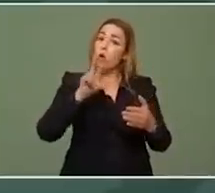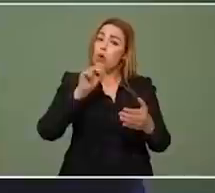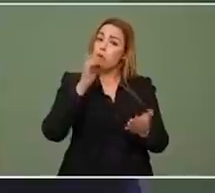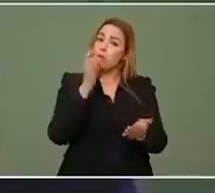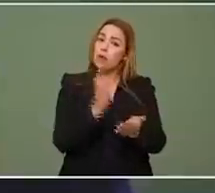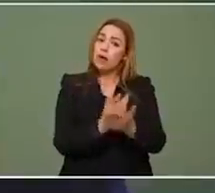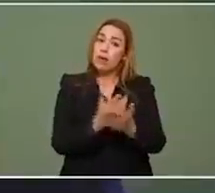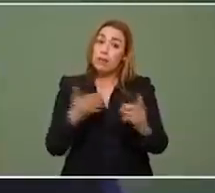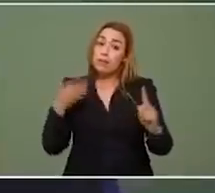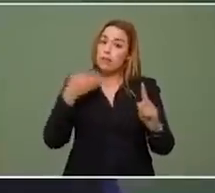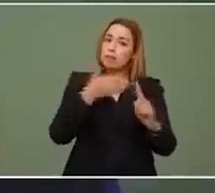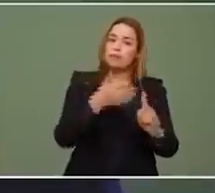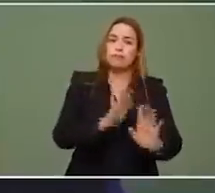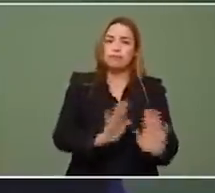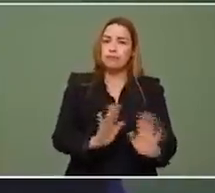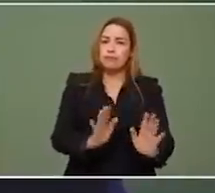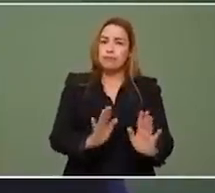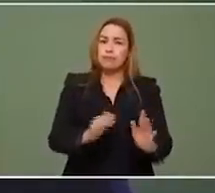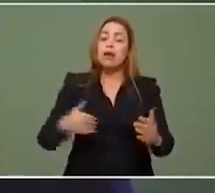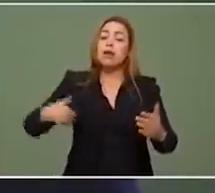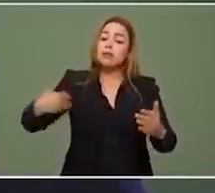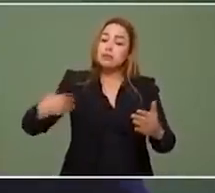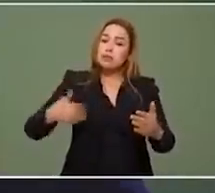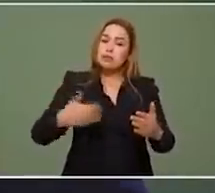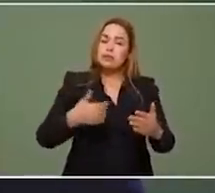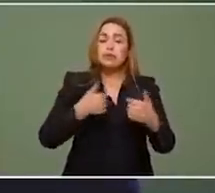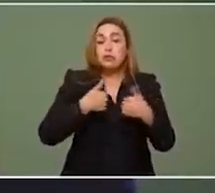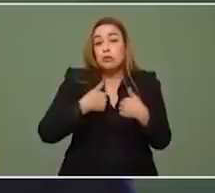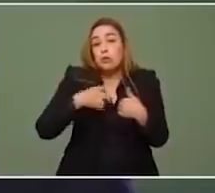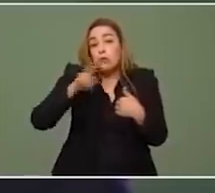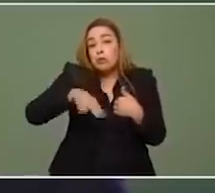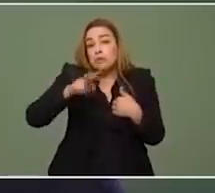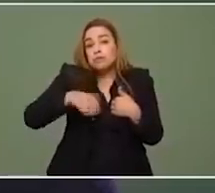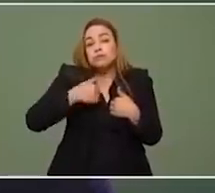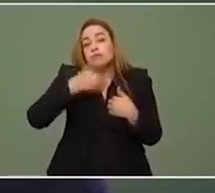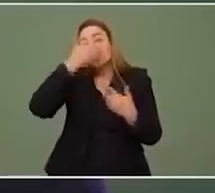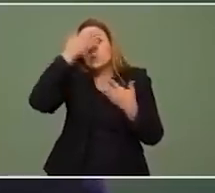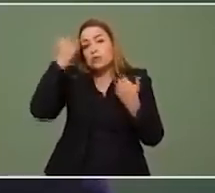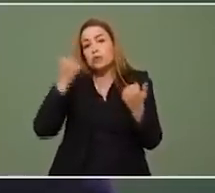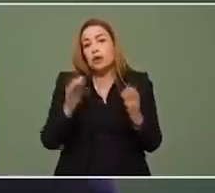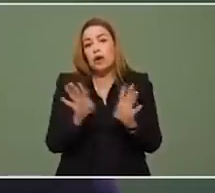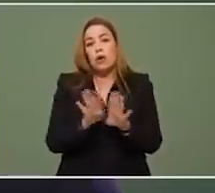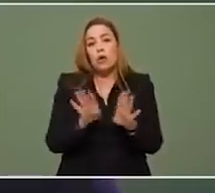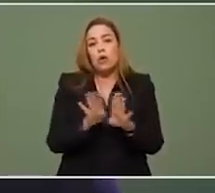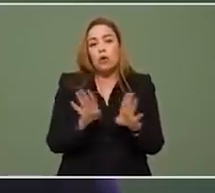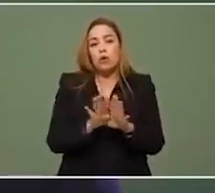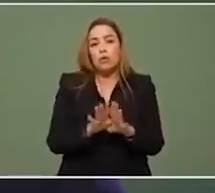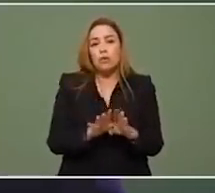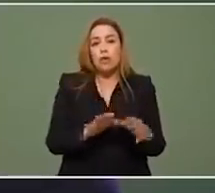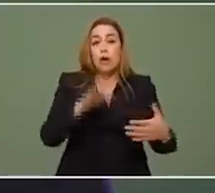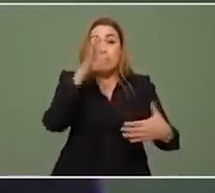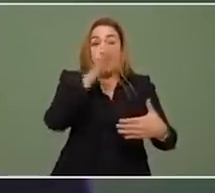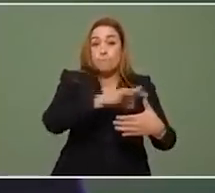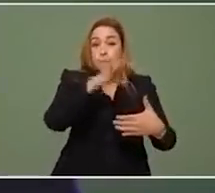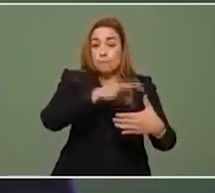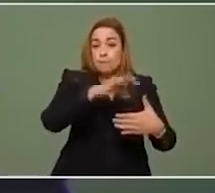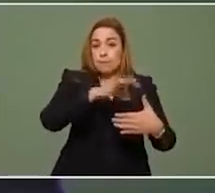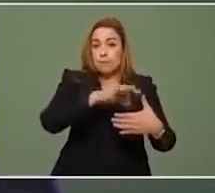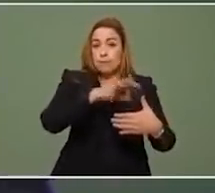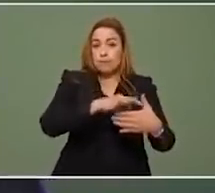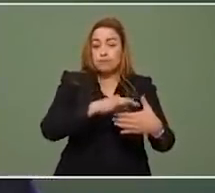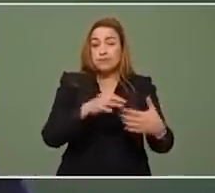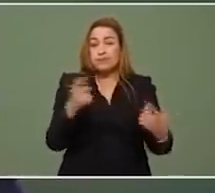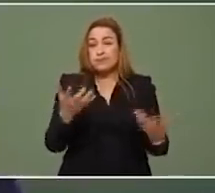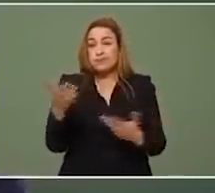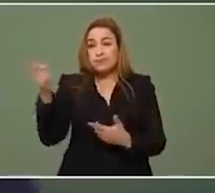no estoy enterado la verdad de cómo fue la votación estoy enterado de